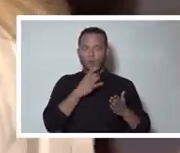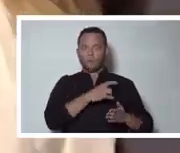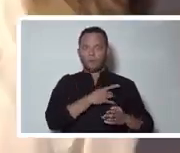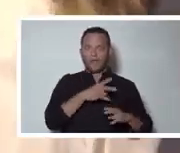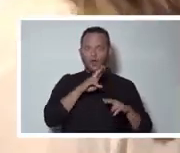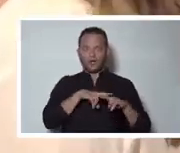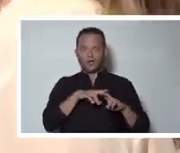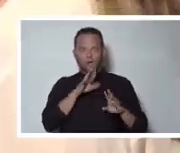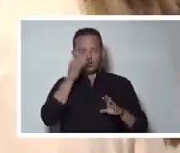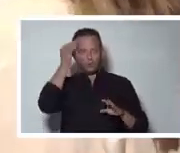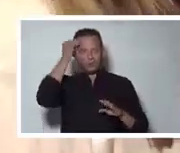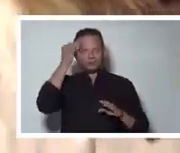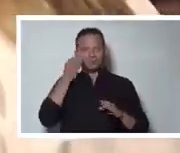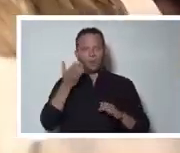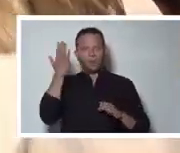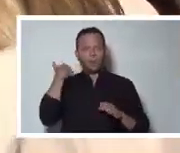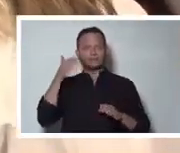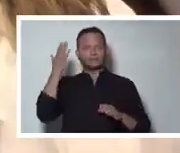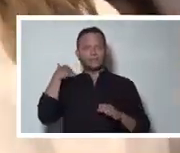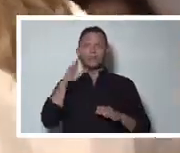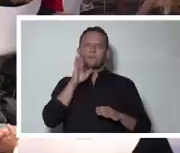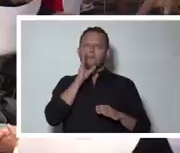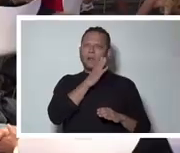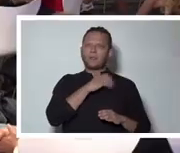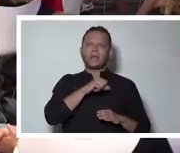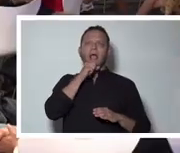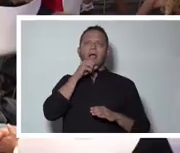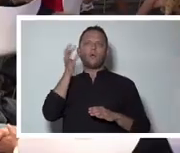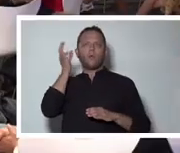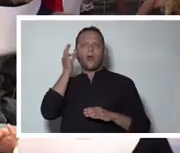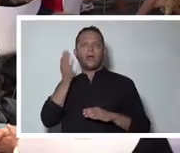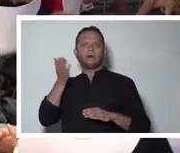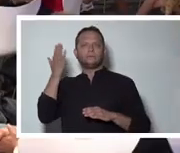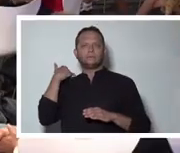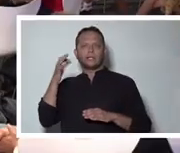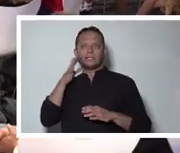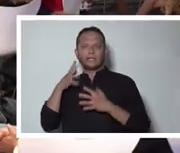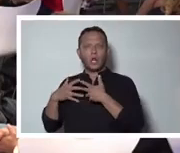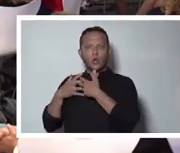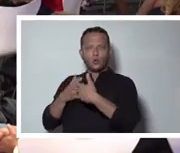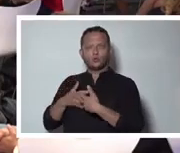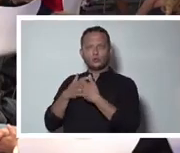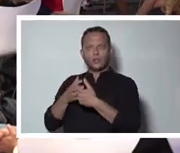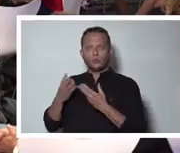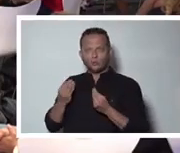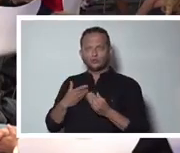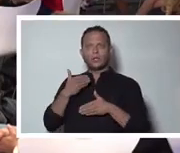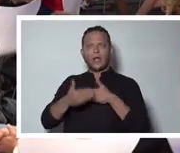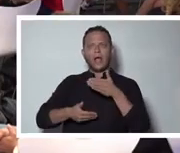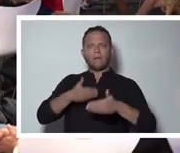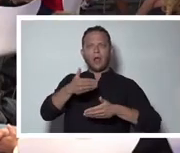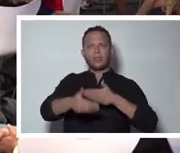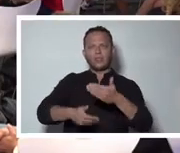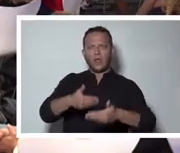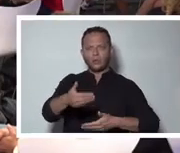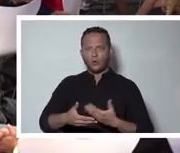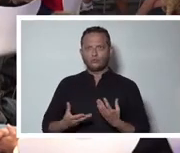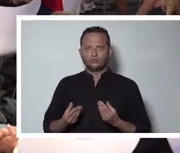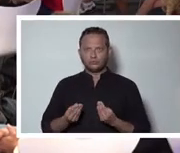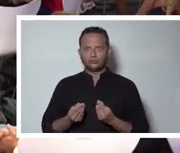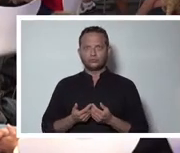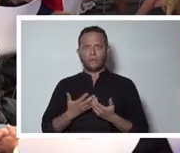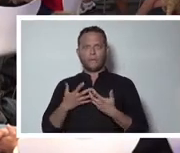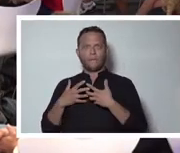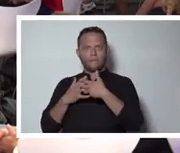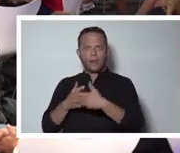pero pensemos en nuestras madres y en nuestras abuelas porque ellas han luchado mucho han avanzado mucho eh